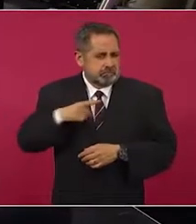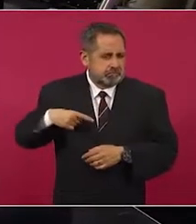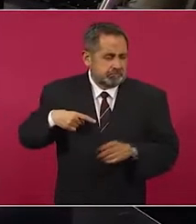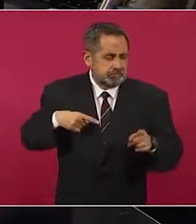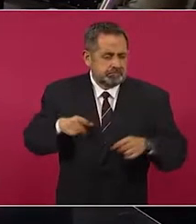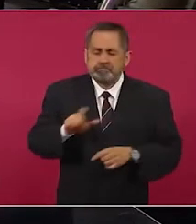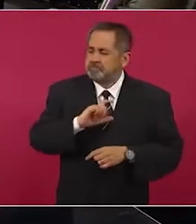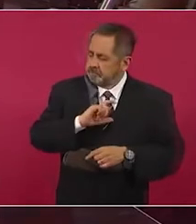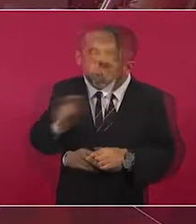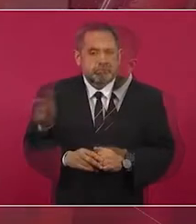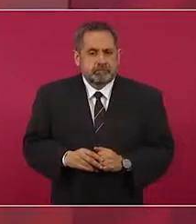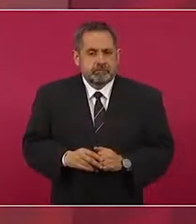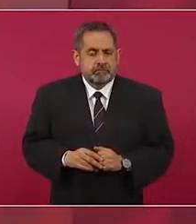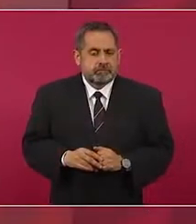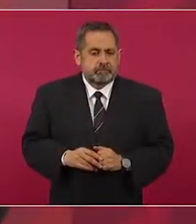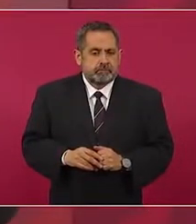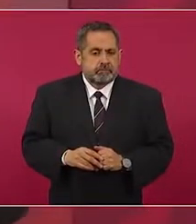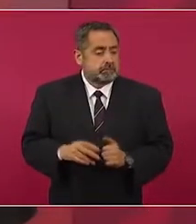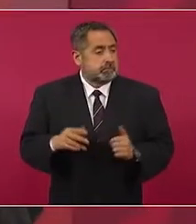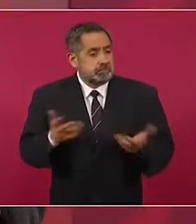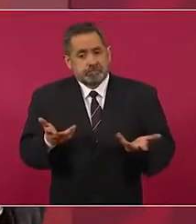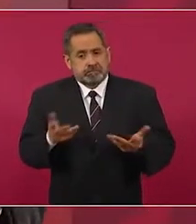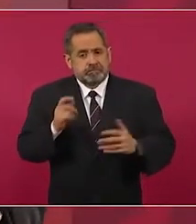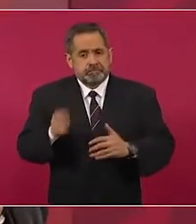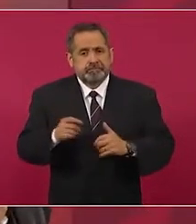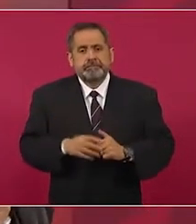y pagaron. Entonces,